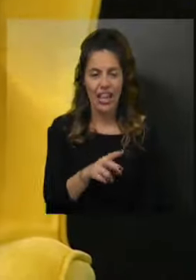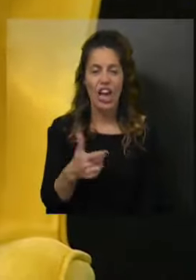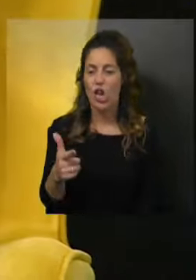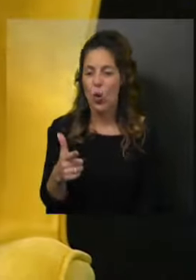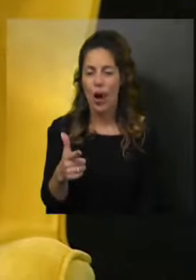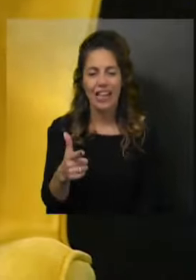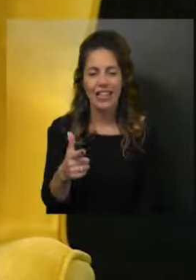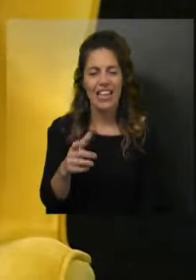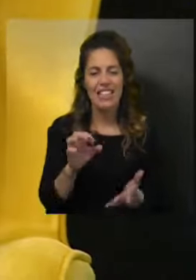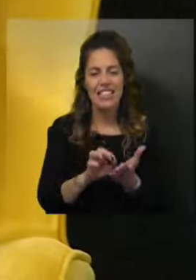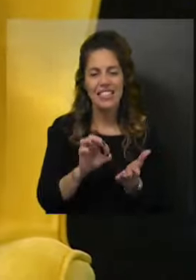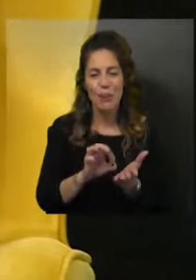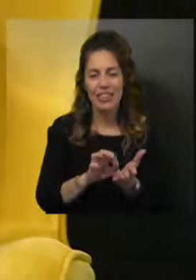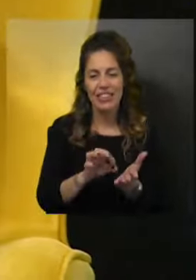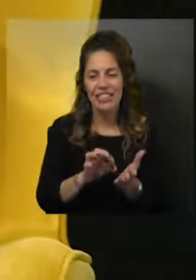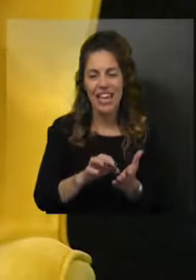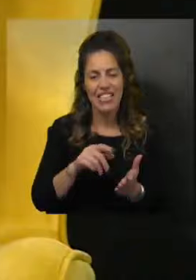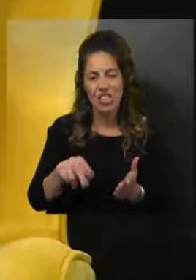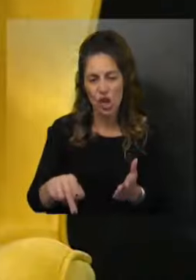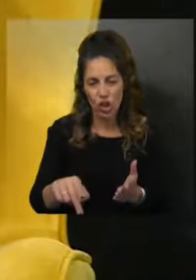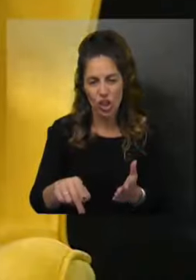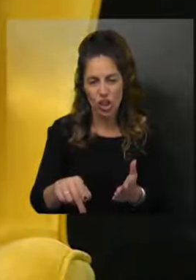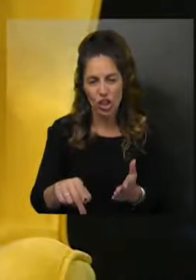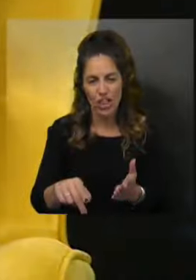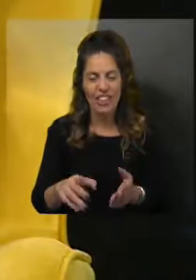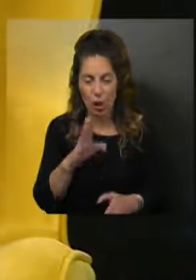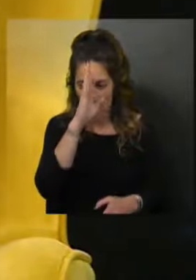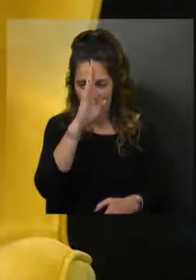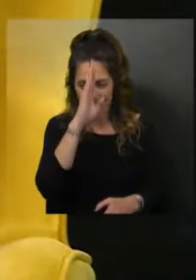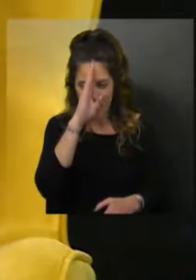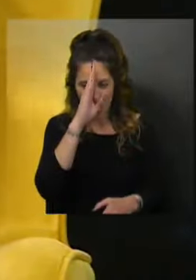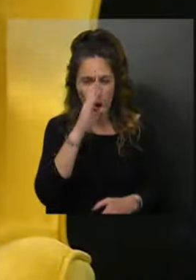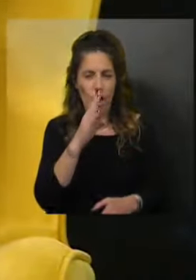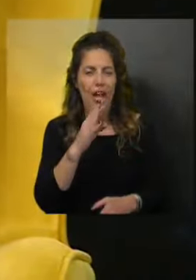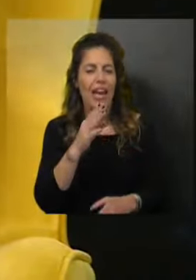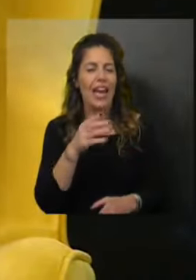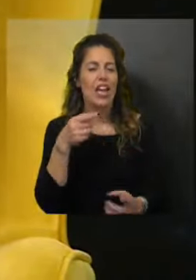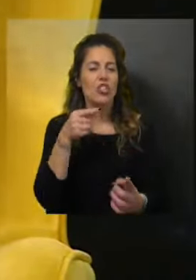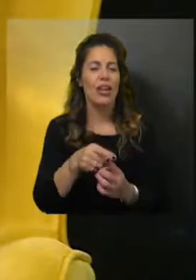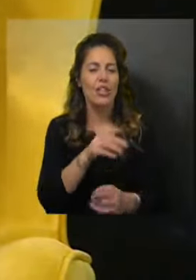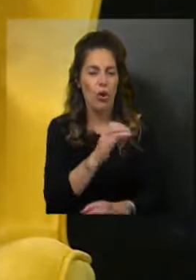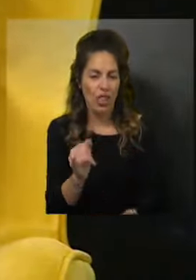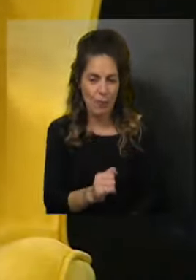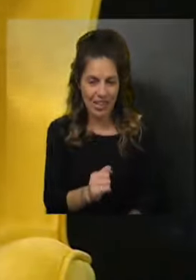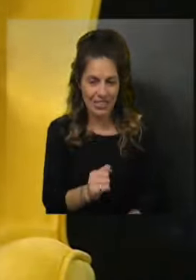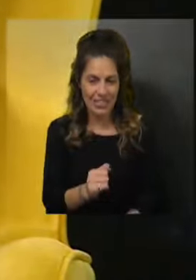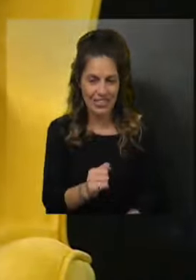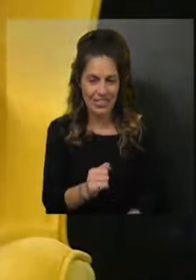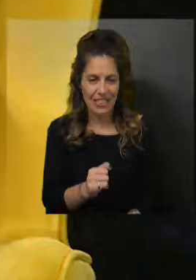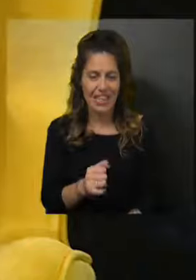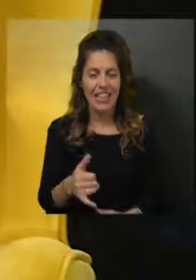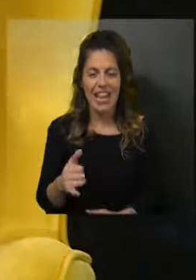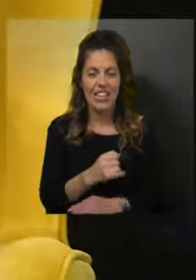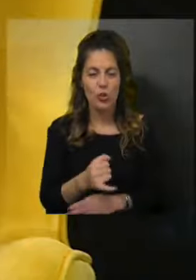una sistematización tampoco por parte de lo aprendido en las operaciones de paz de la institución militar hacia